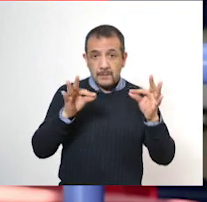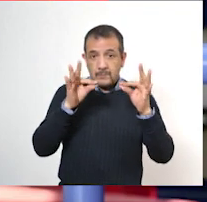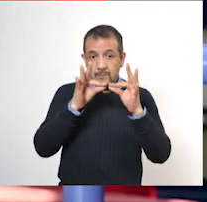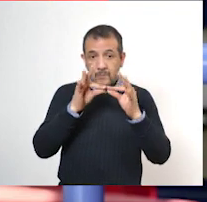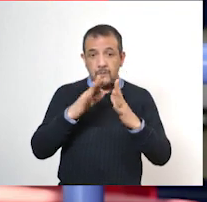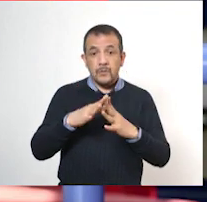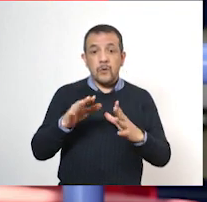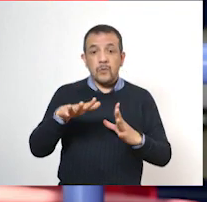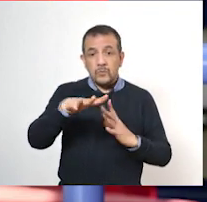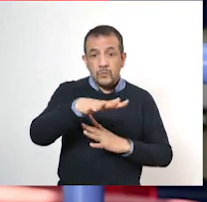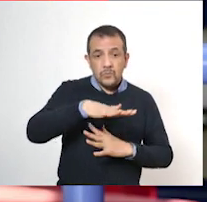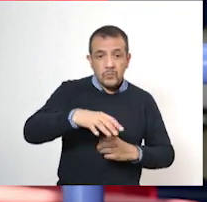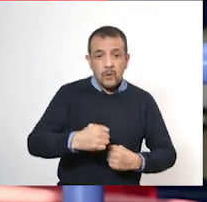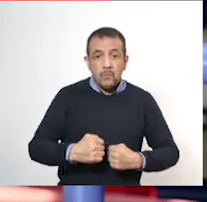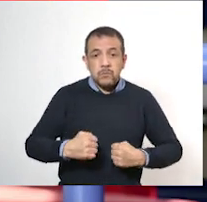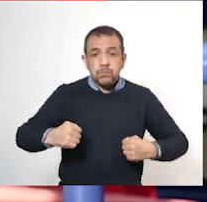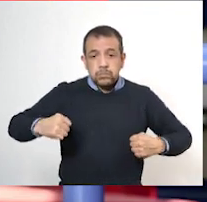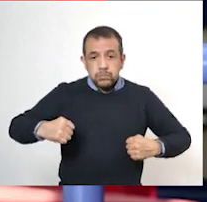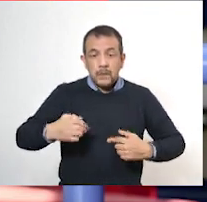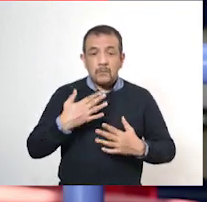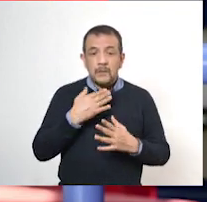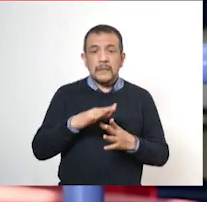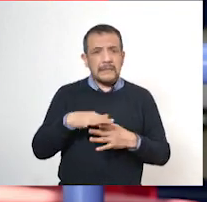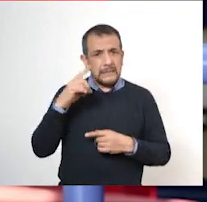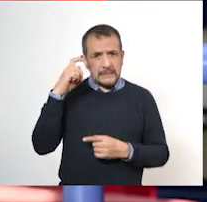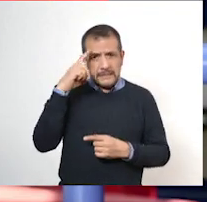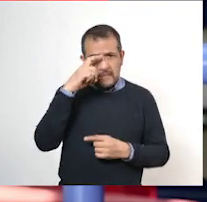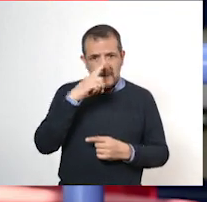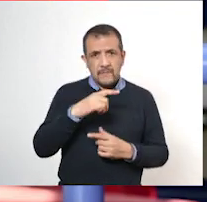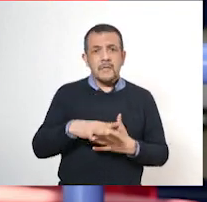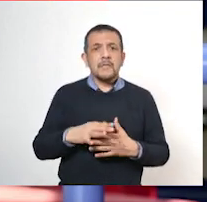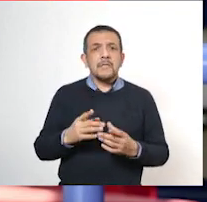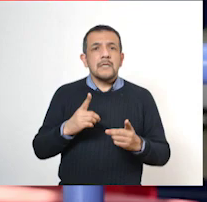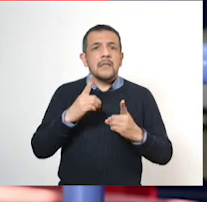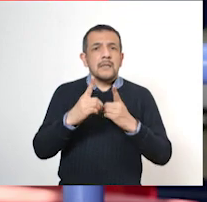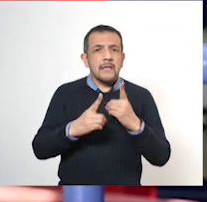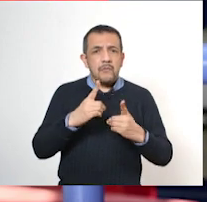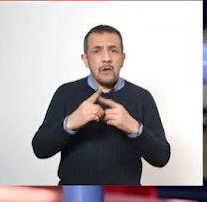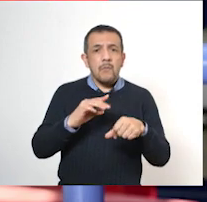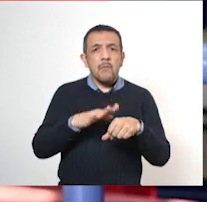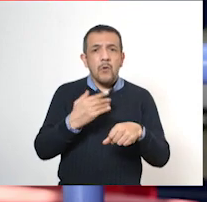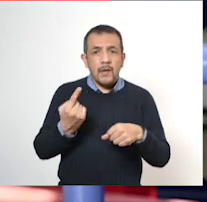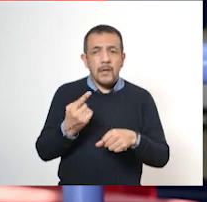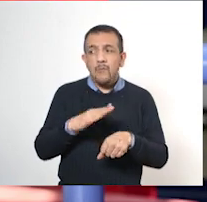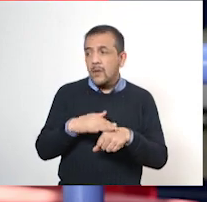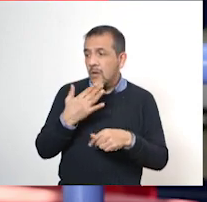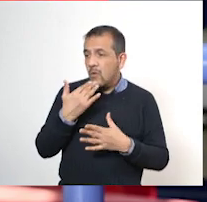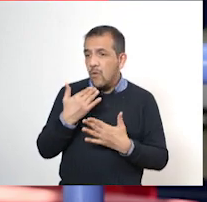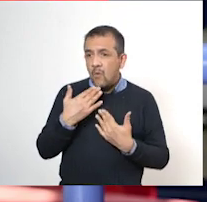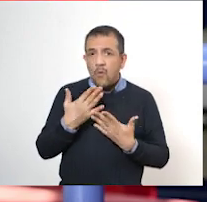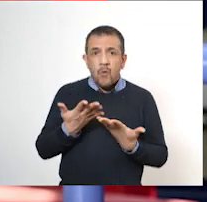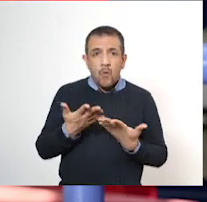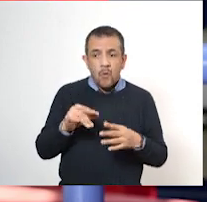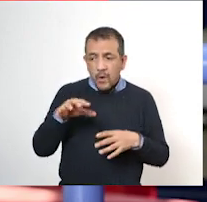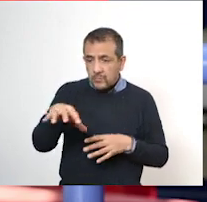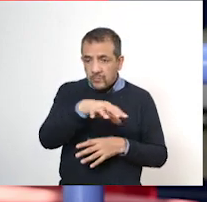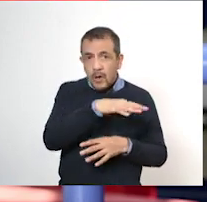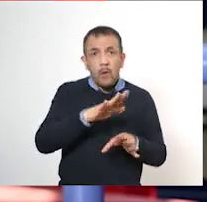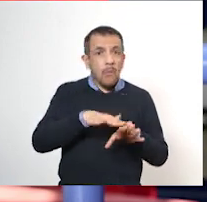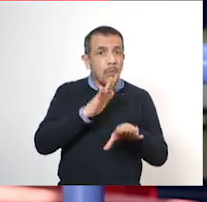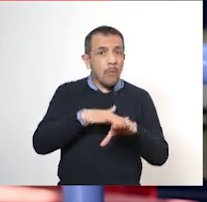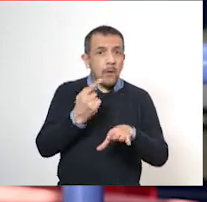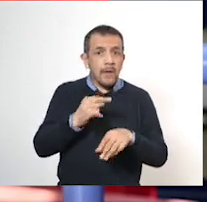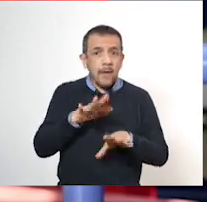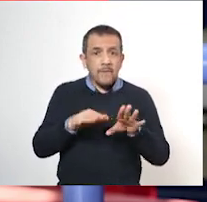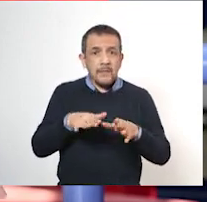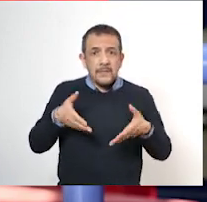también es importante del ambiente obesogénico es que suele ser difícil practicar actividad física, a veces porque no hay las condiciones, a veces porque